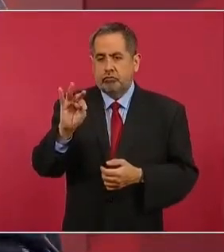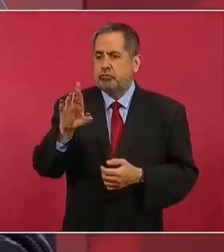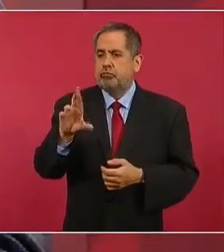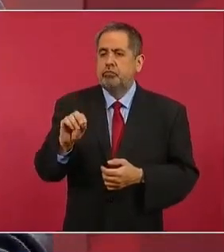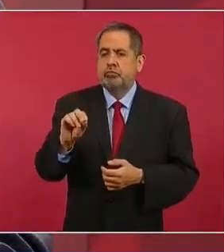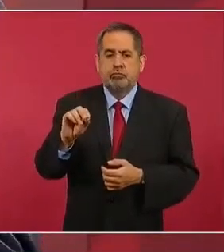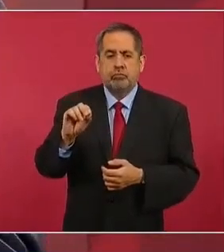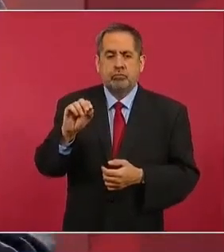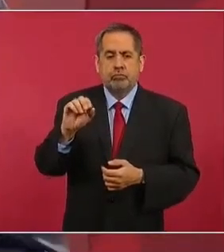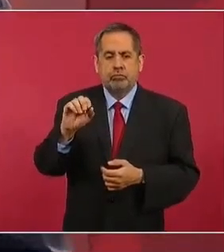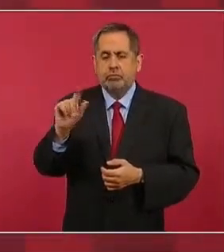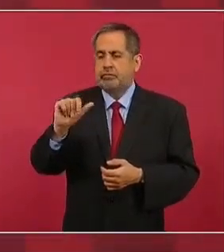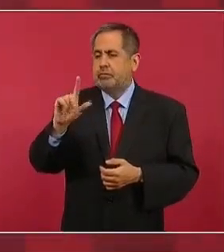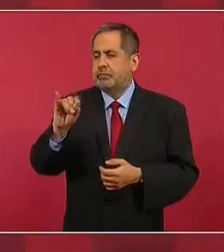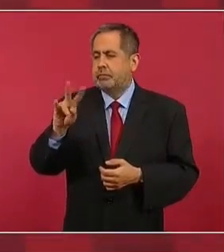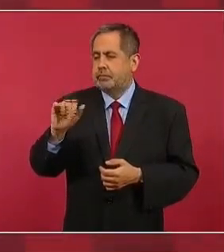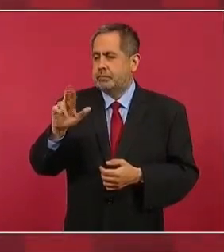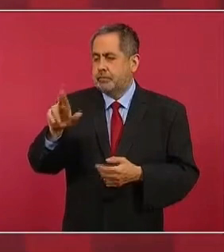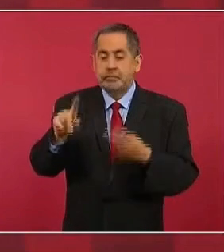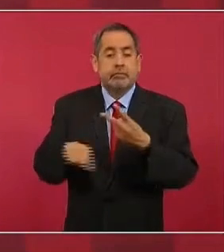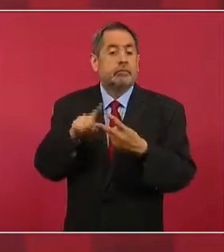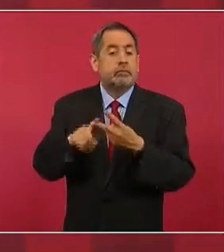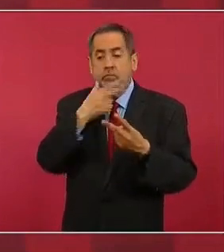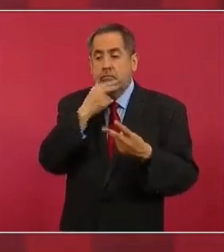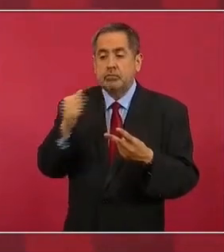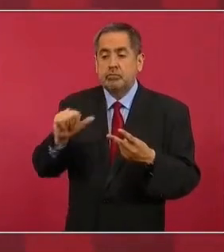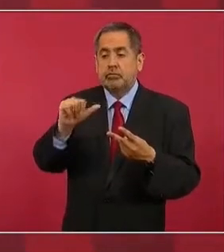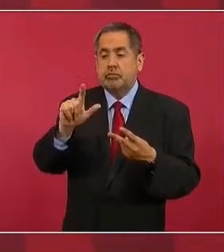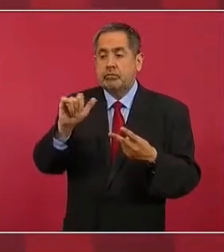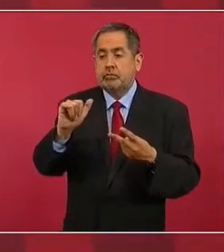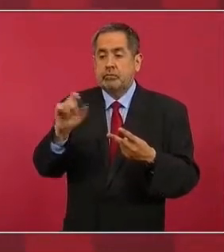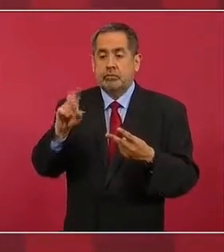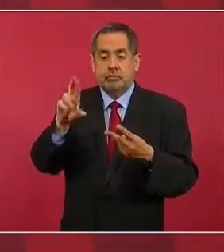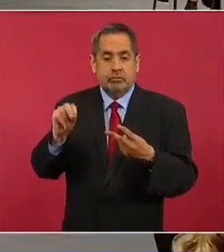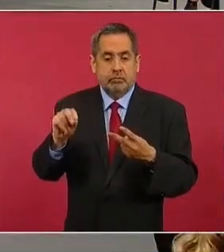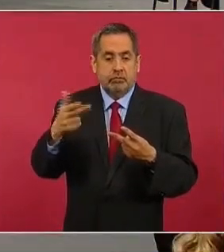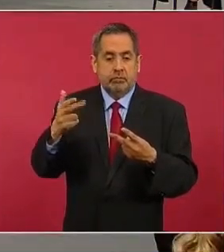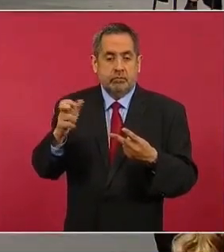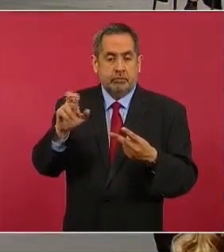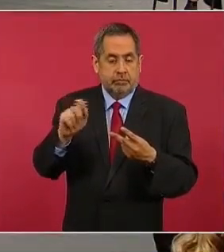y Alejandro Hertz, y también otros